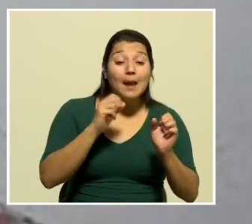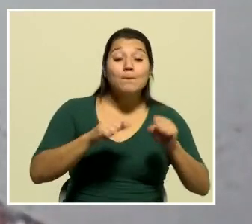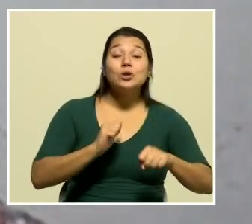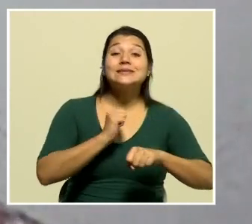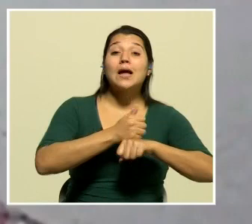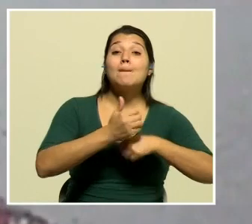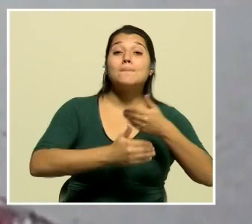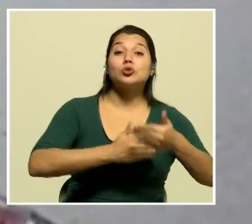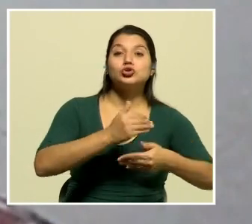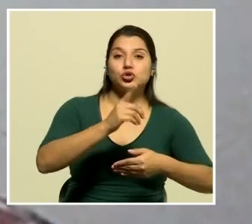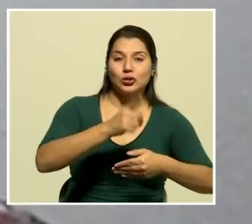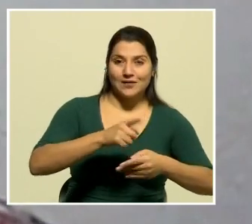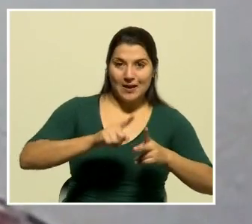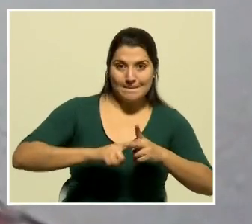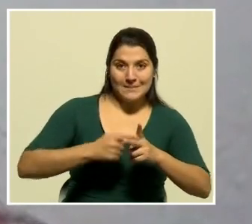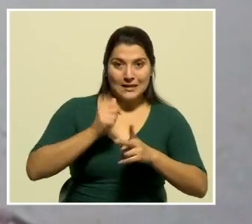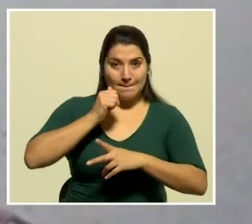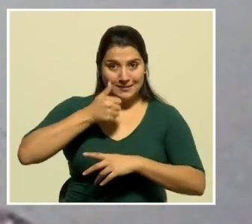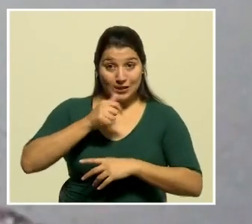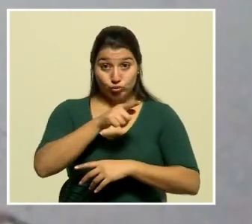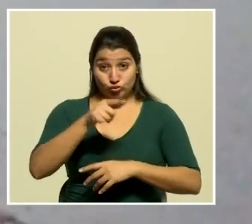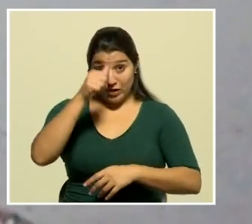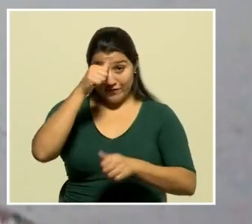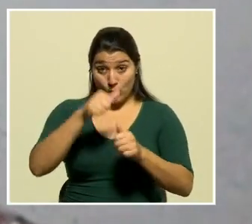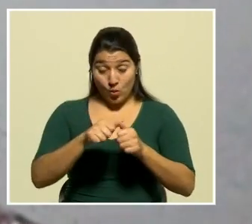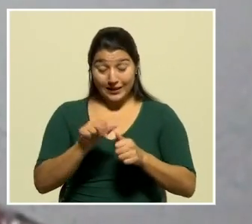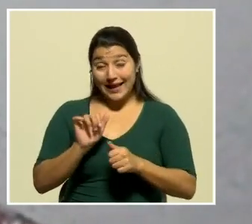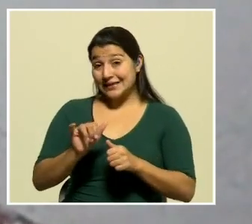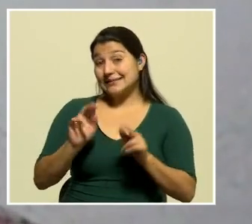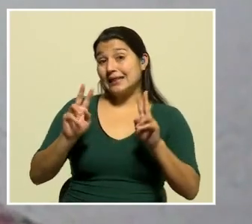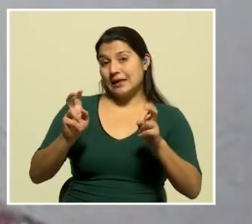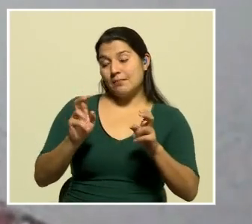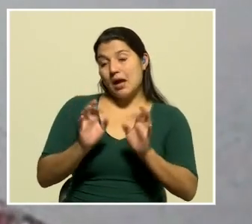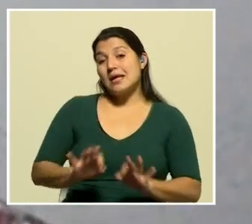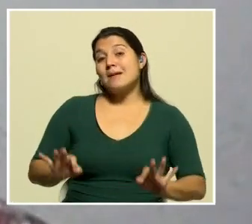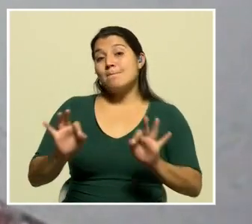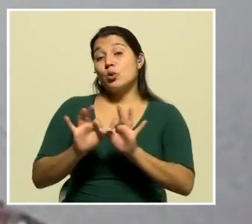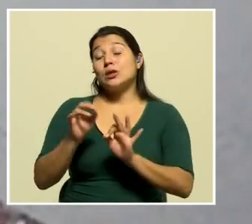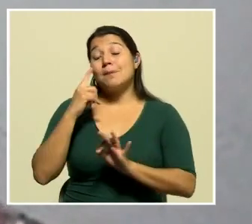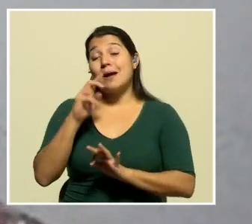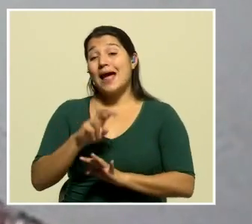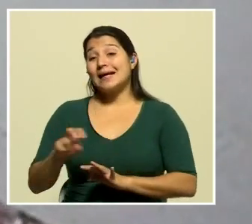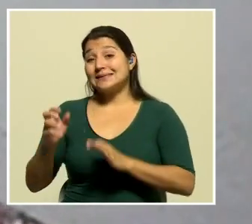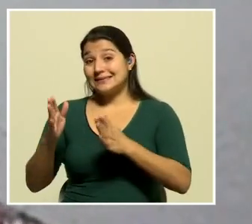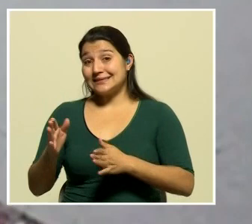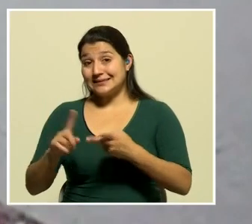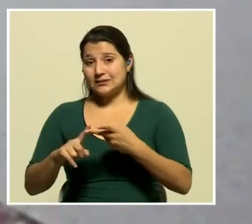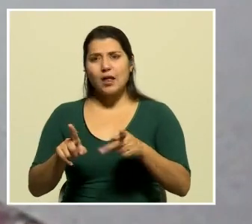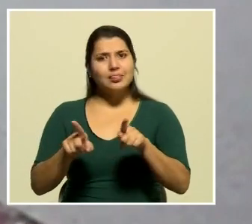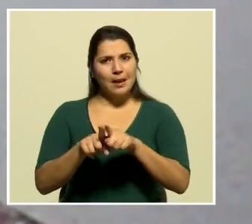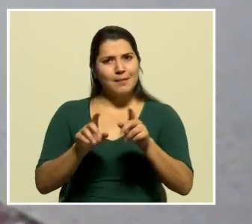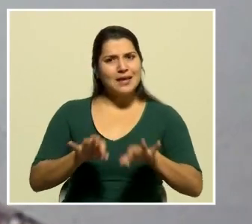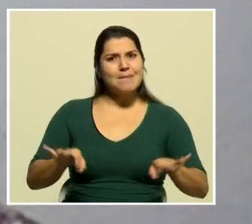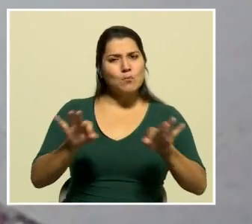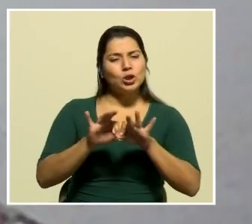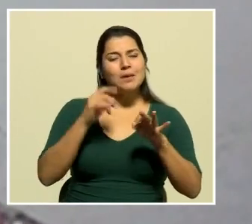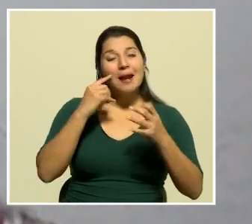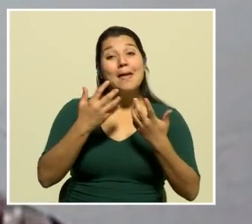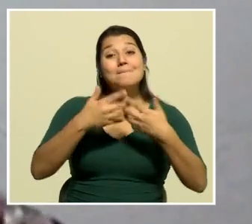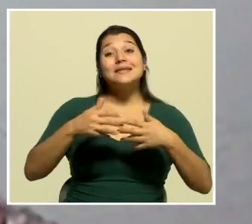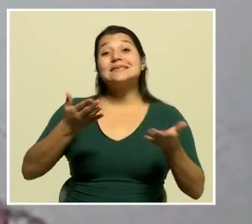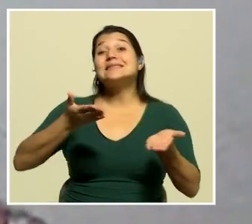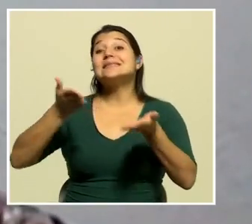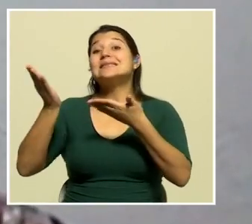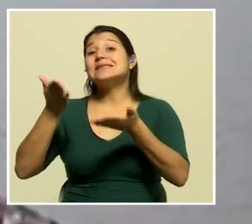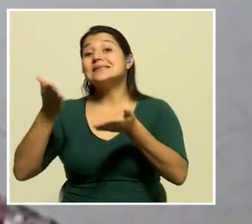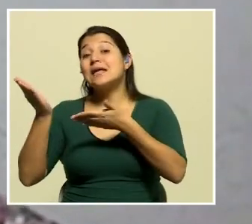de mañana. Recordemos que esto no solamente interesa a los transportistas, sino también a los exportadores e importadores de los diferentes productos